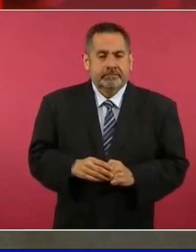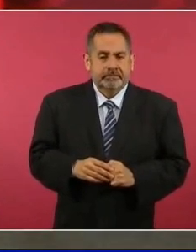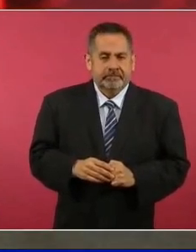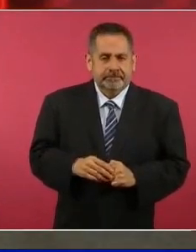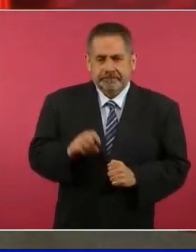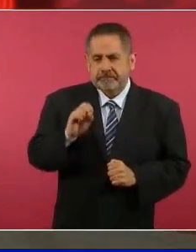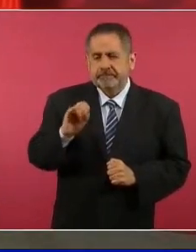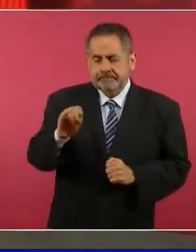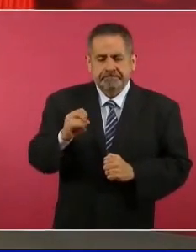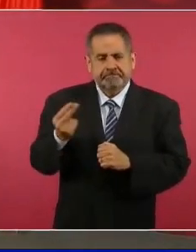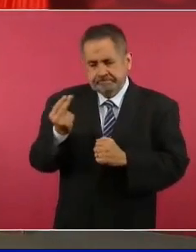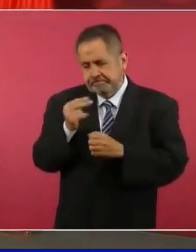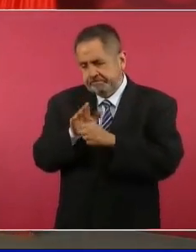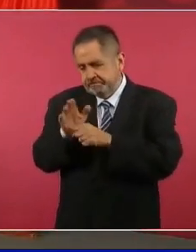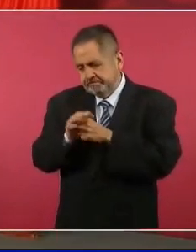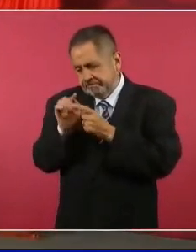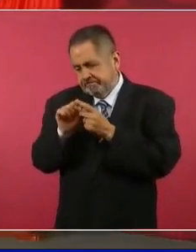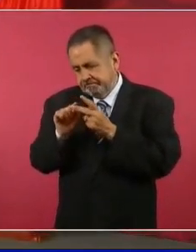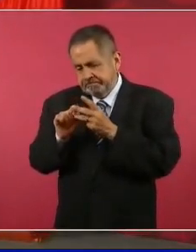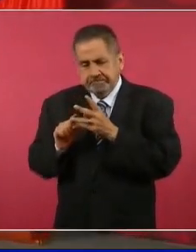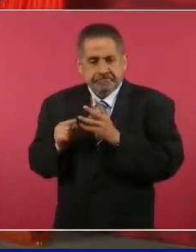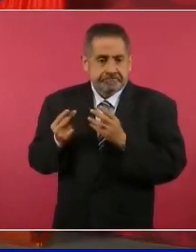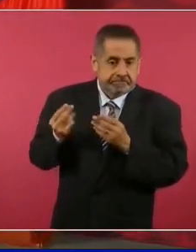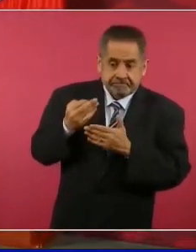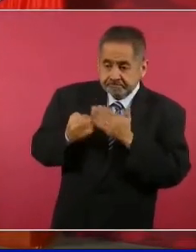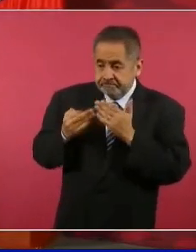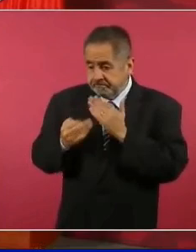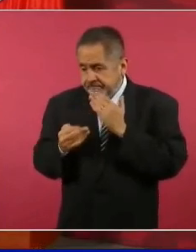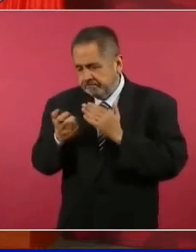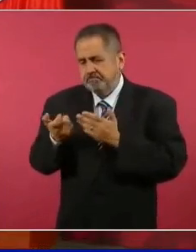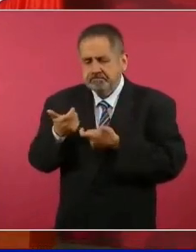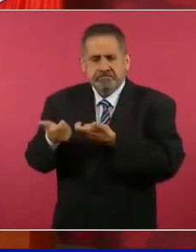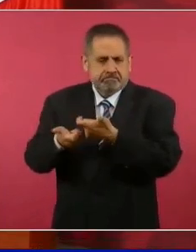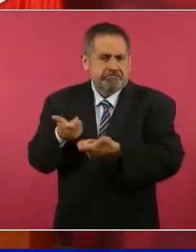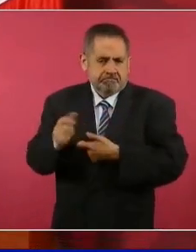sí, lo indispensable, ¿no? O sea, lo que haga falta,